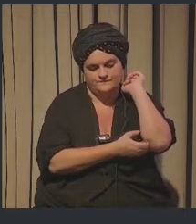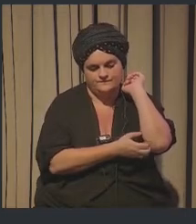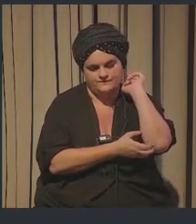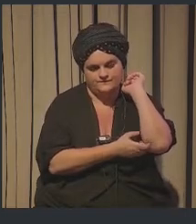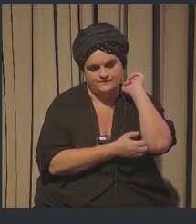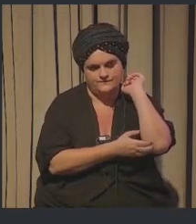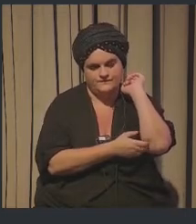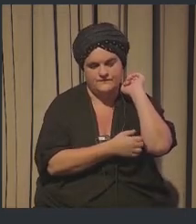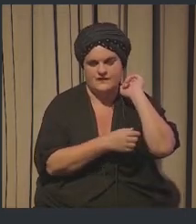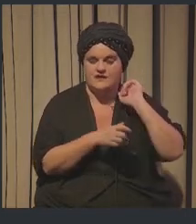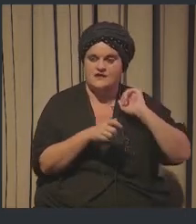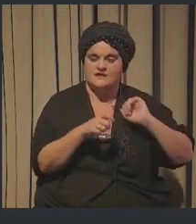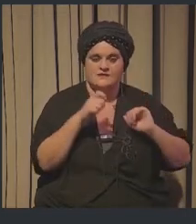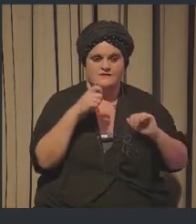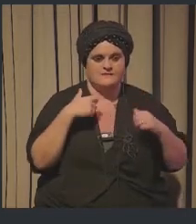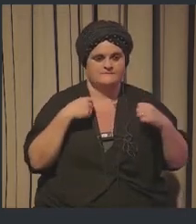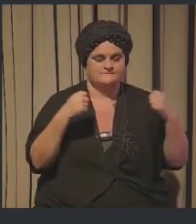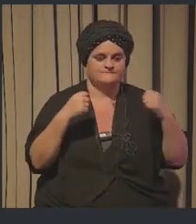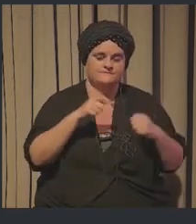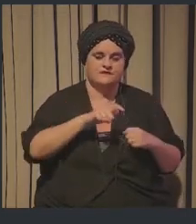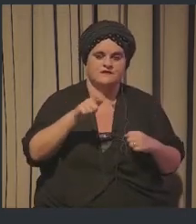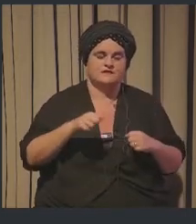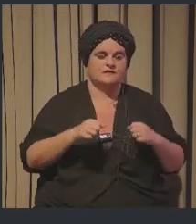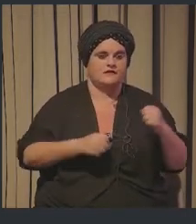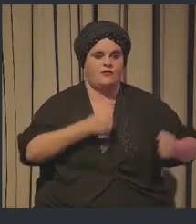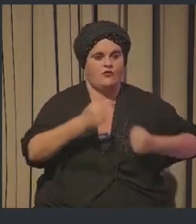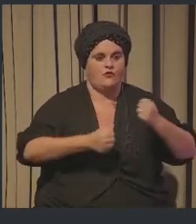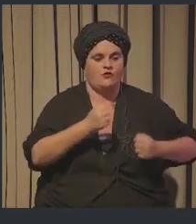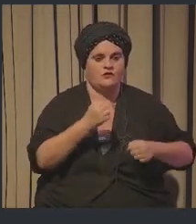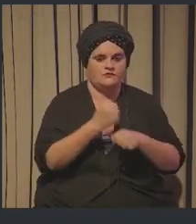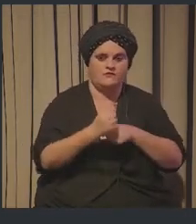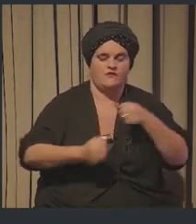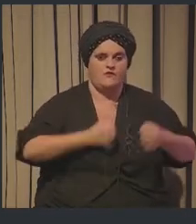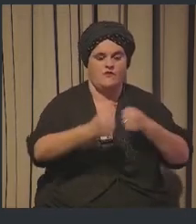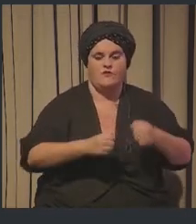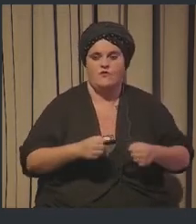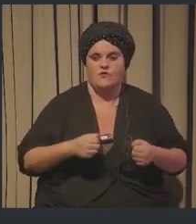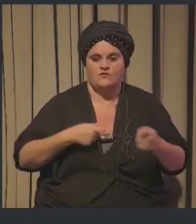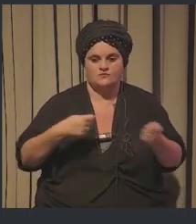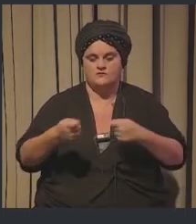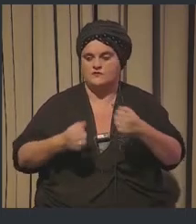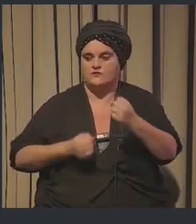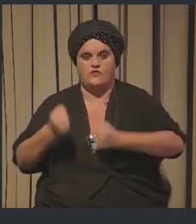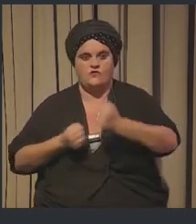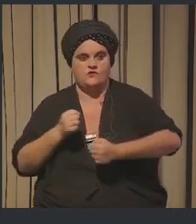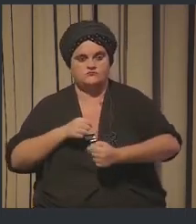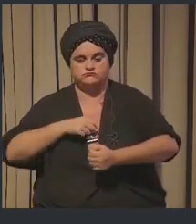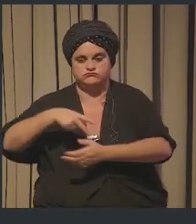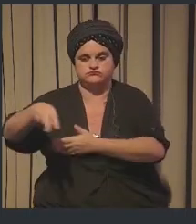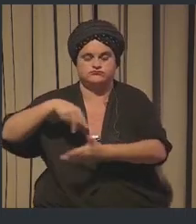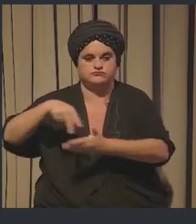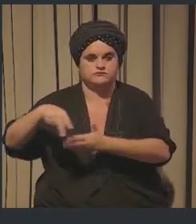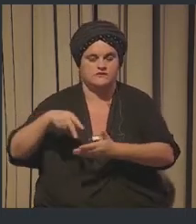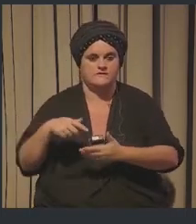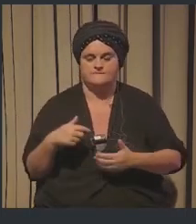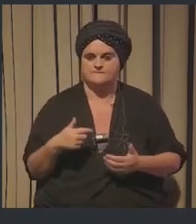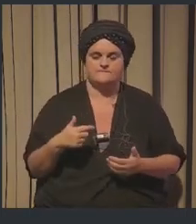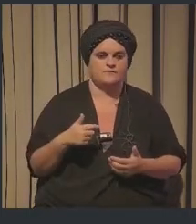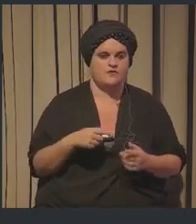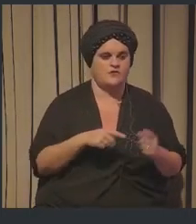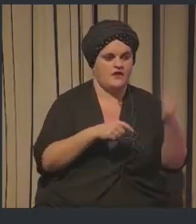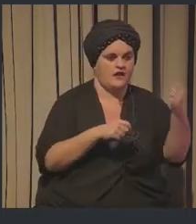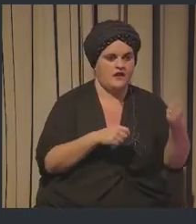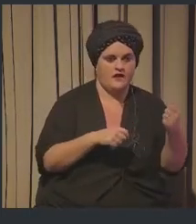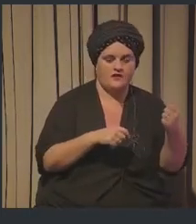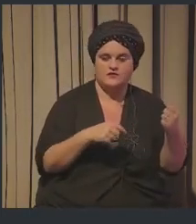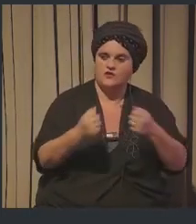corre, no es un desplazamiento, no vas corriendo al trabajo ni tampoco al supermercado, sino que sales corriendo de A y vuelves a